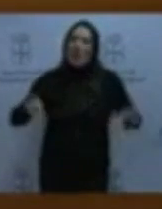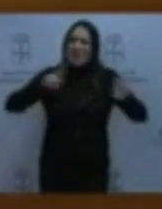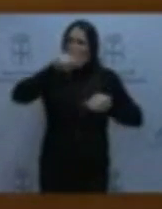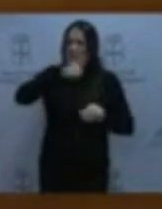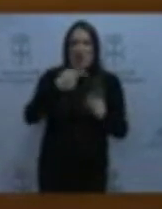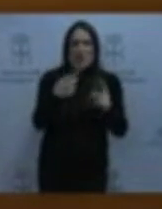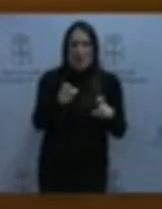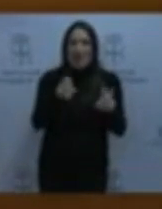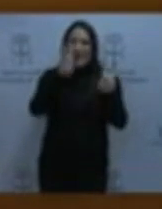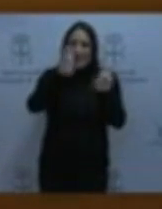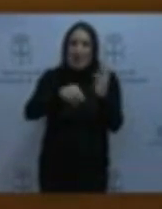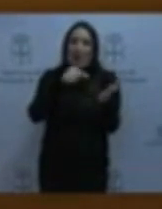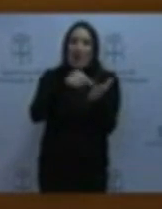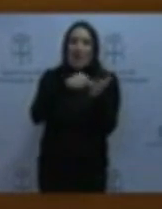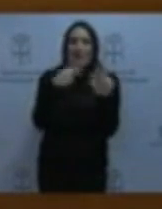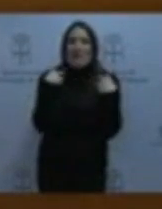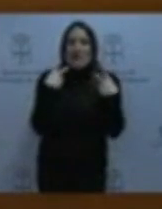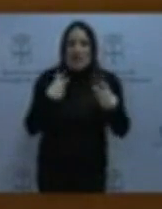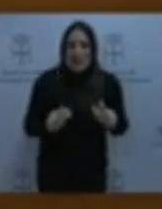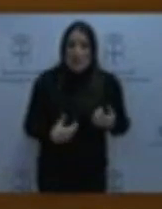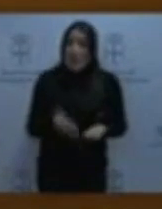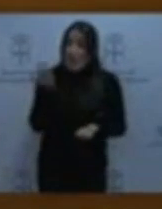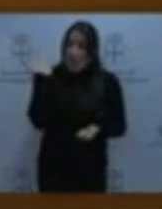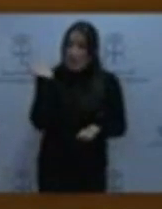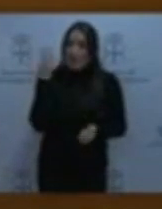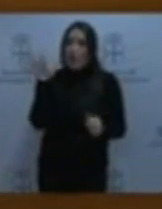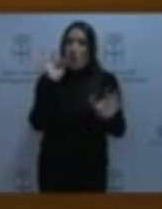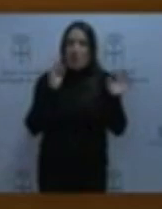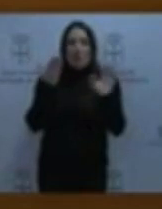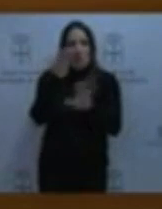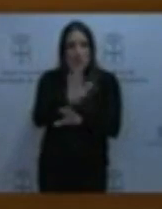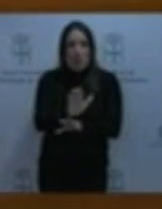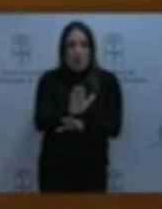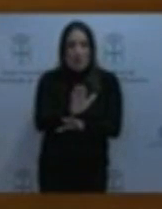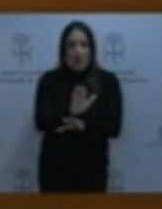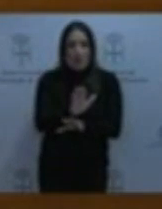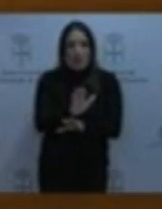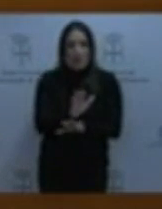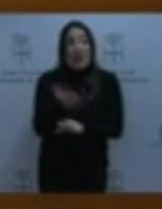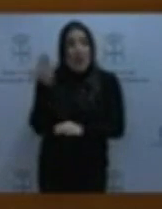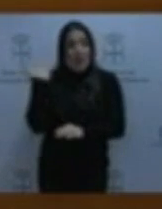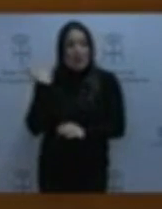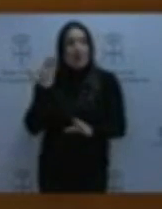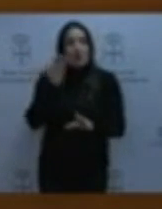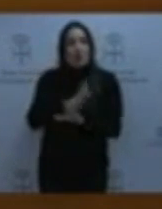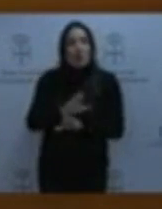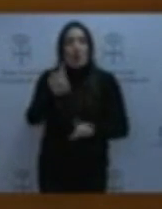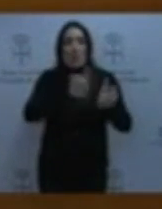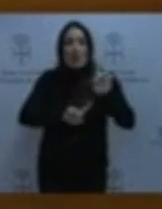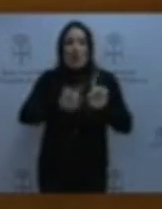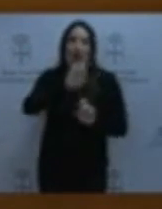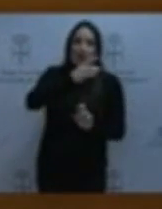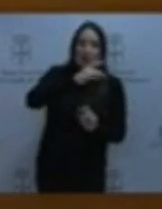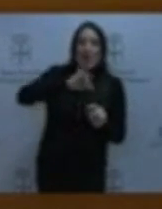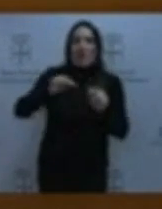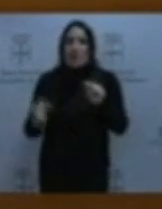Hablemos de fiscalidad. Ayer planteaba una alternativa que no es cierta. Planteaba que había un problema entre deuda y déficit. Claro,